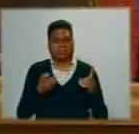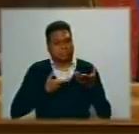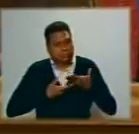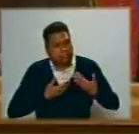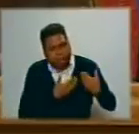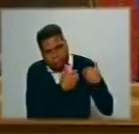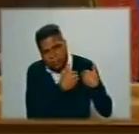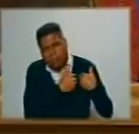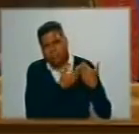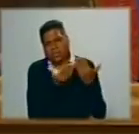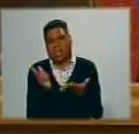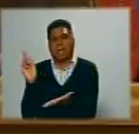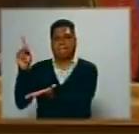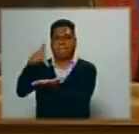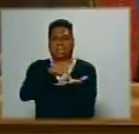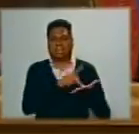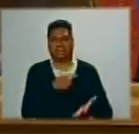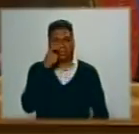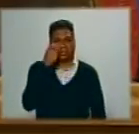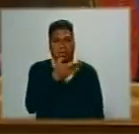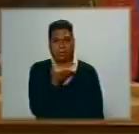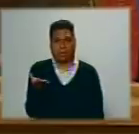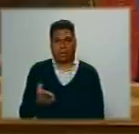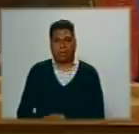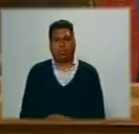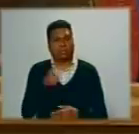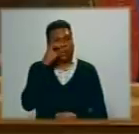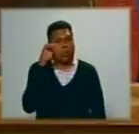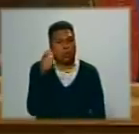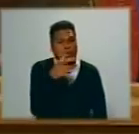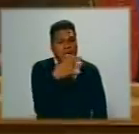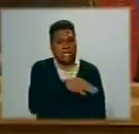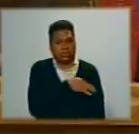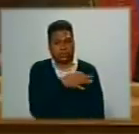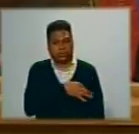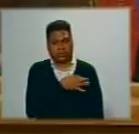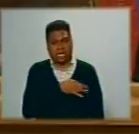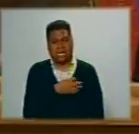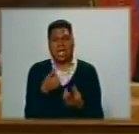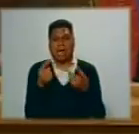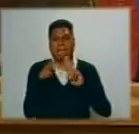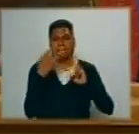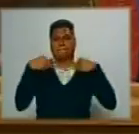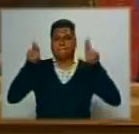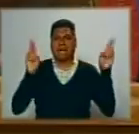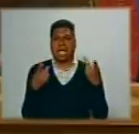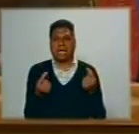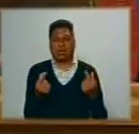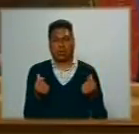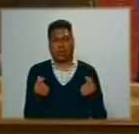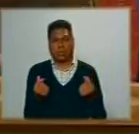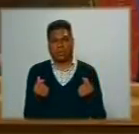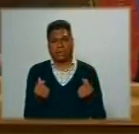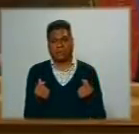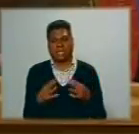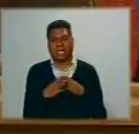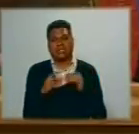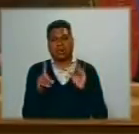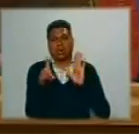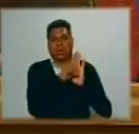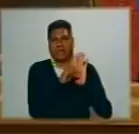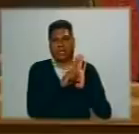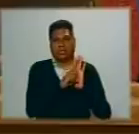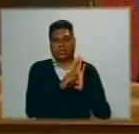corresponsabilidad, participación ciudadana, contraloría social, paz económica, preeminencia de los derechos